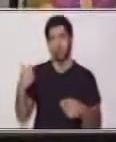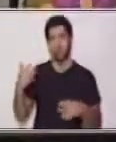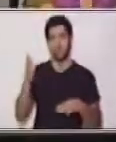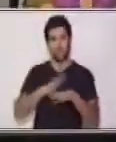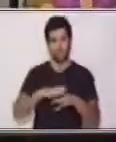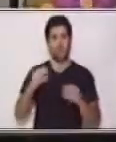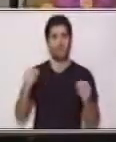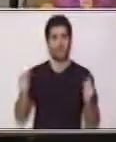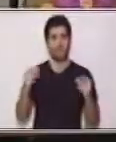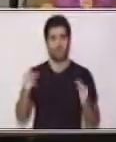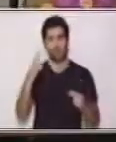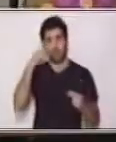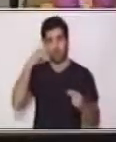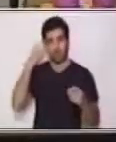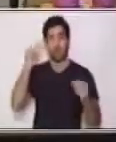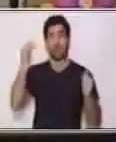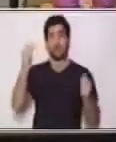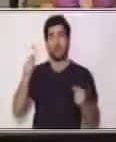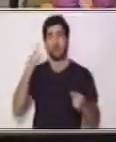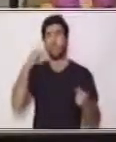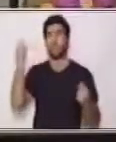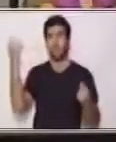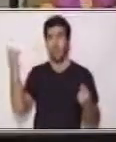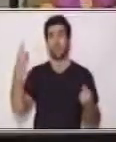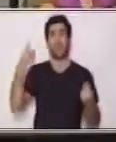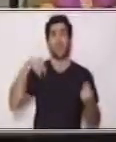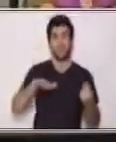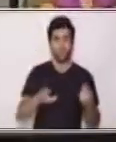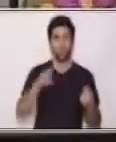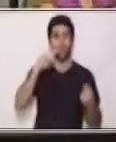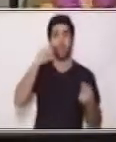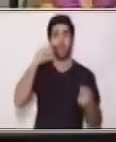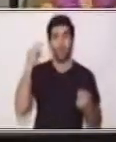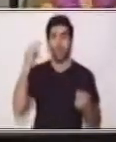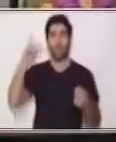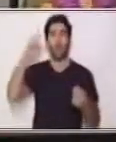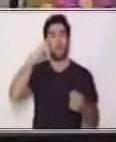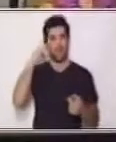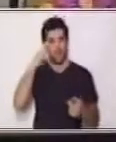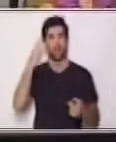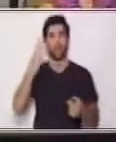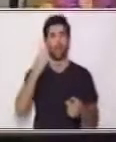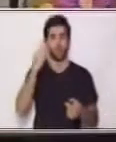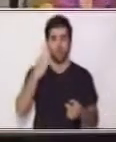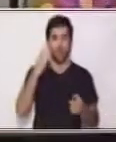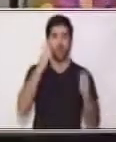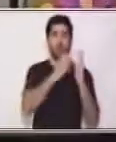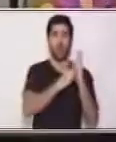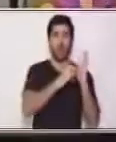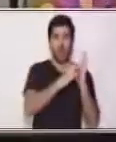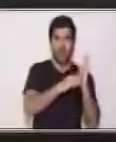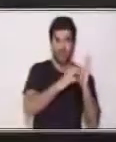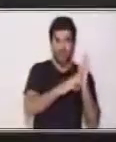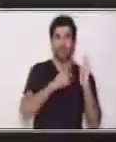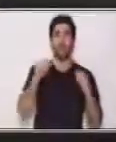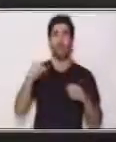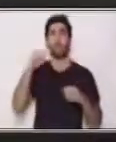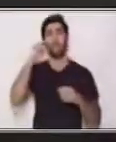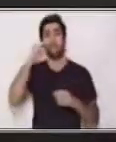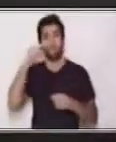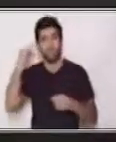ayudará a ejercitar el cerebro. Verde, azul, morado, amarillo, rosado, anaranjado,